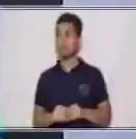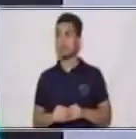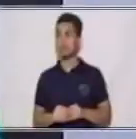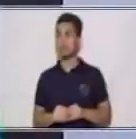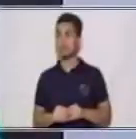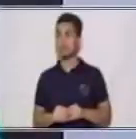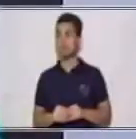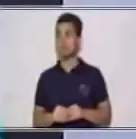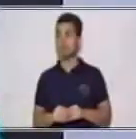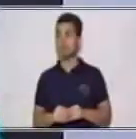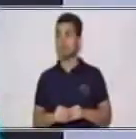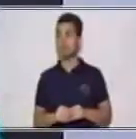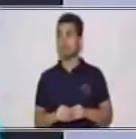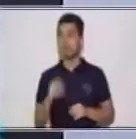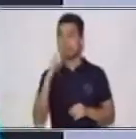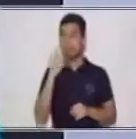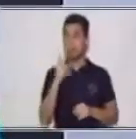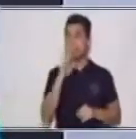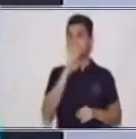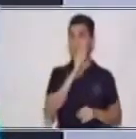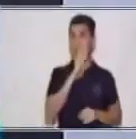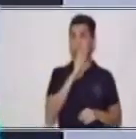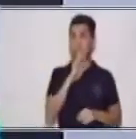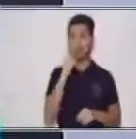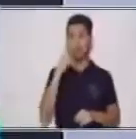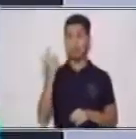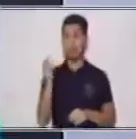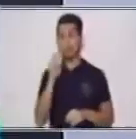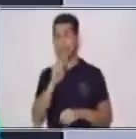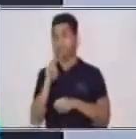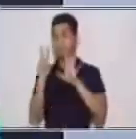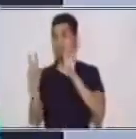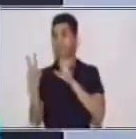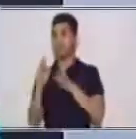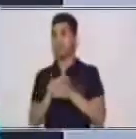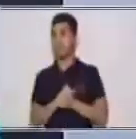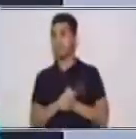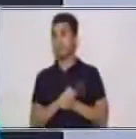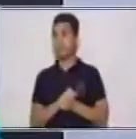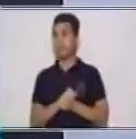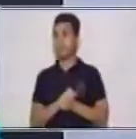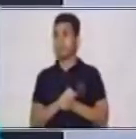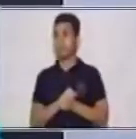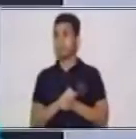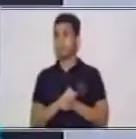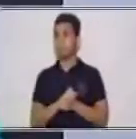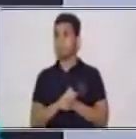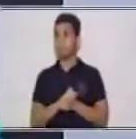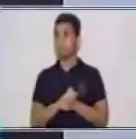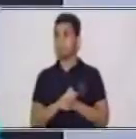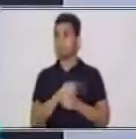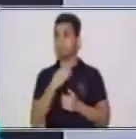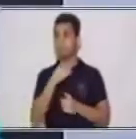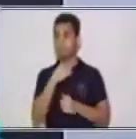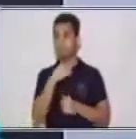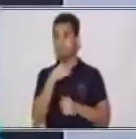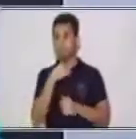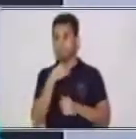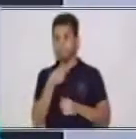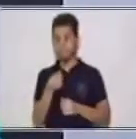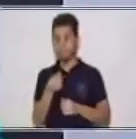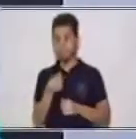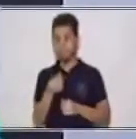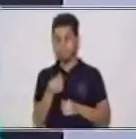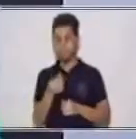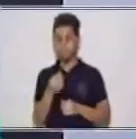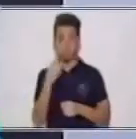5 y 27. Esto en la posición donde va la primera variable. Correcto, va en la posición de la que estamos trabajando. Como